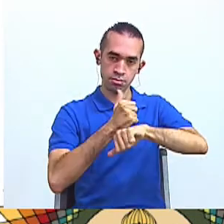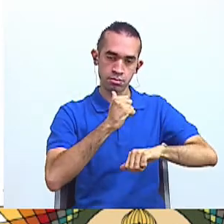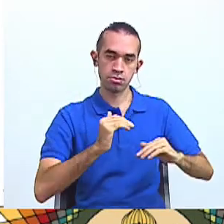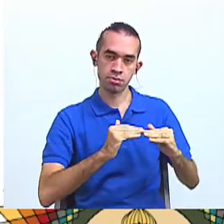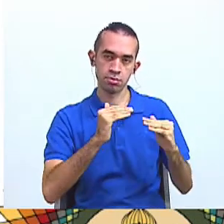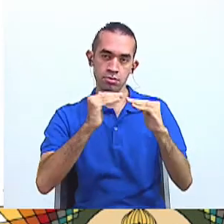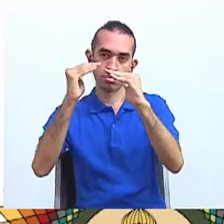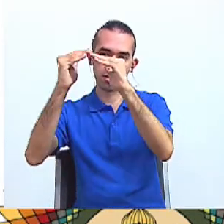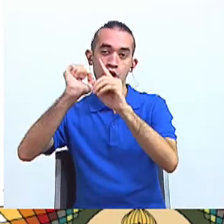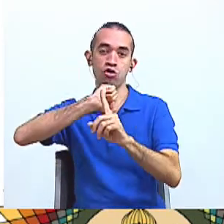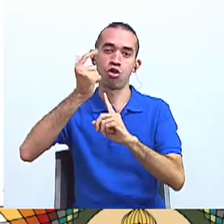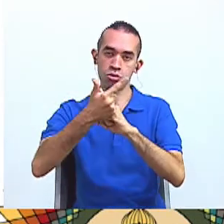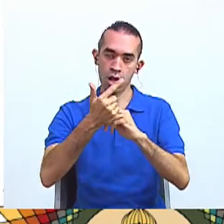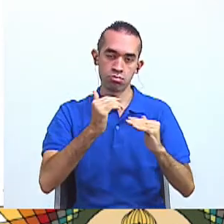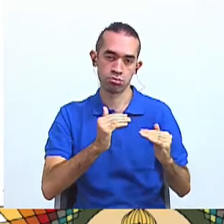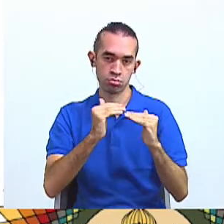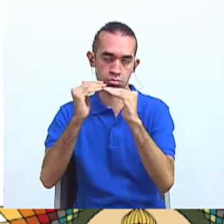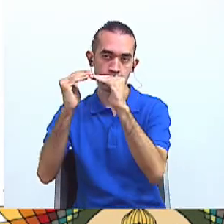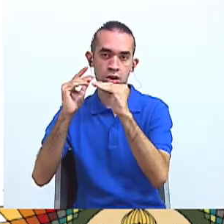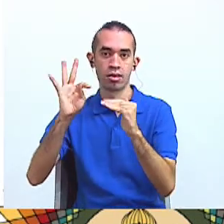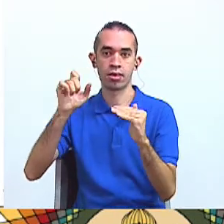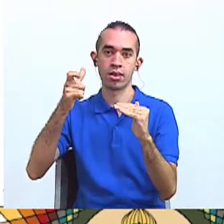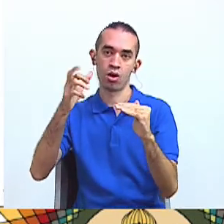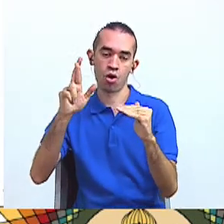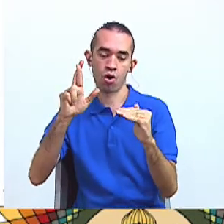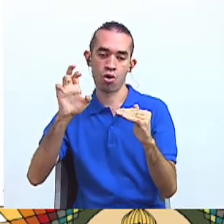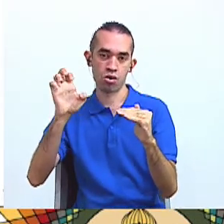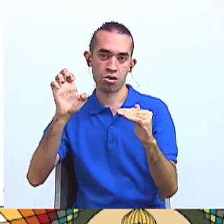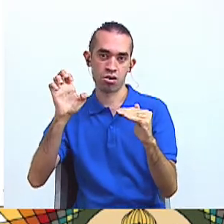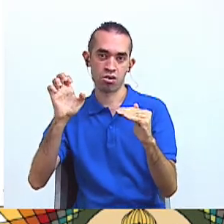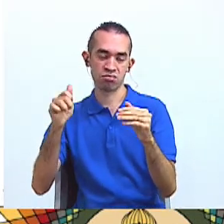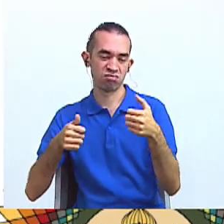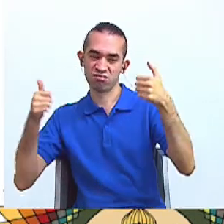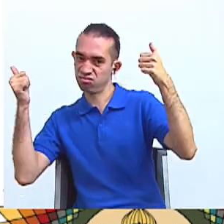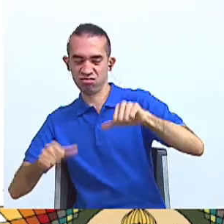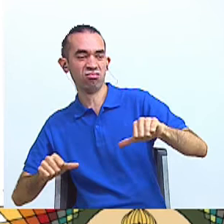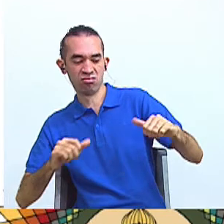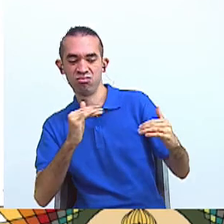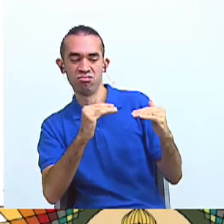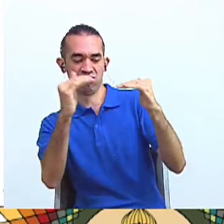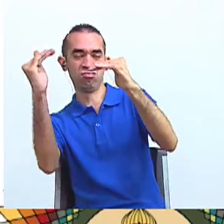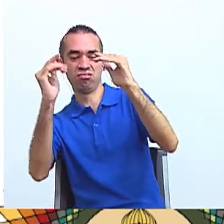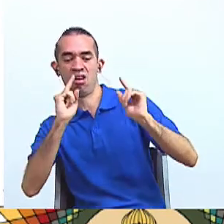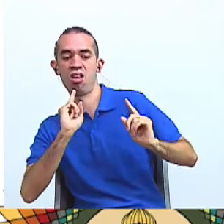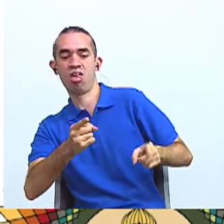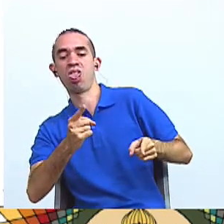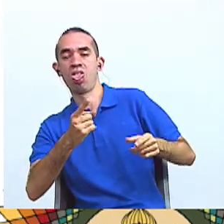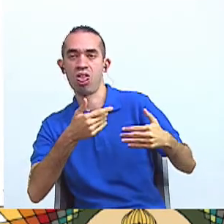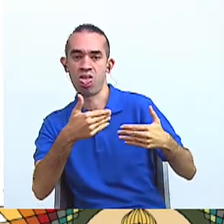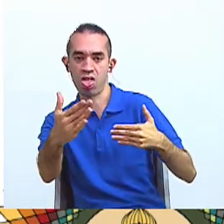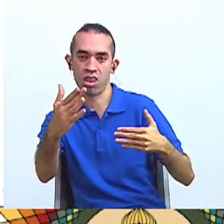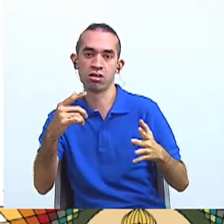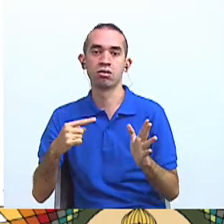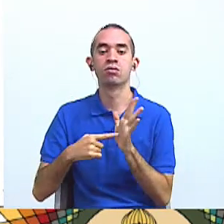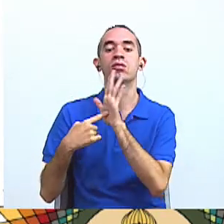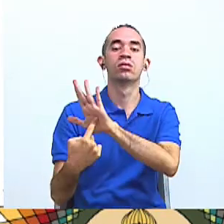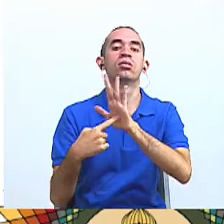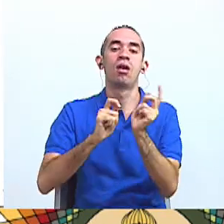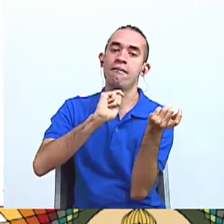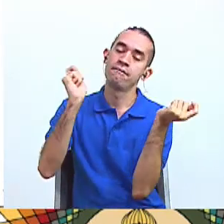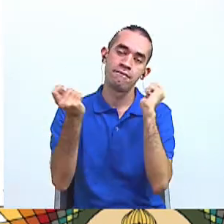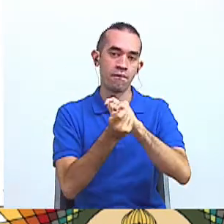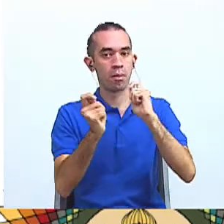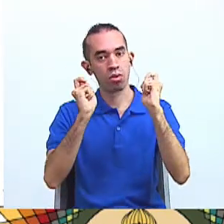una división social. Tagore no estaría tan de acuerdo con esto y lo mostraría en su reforma